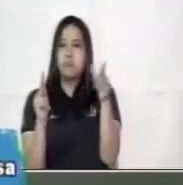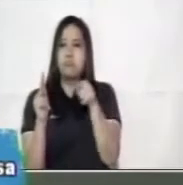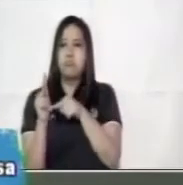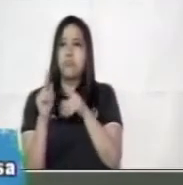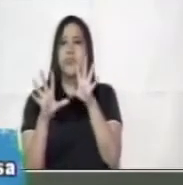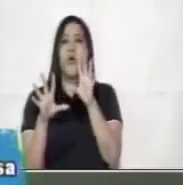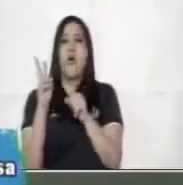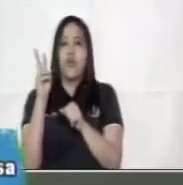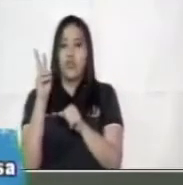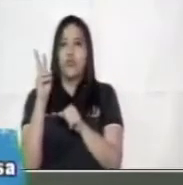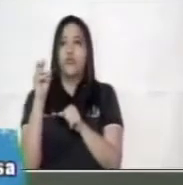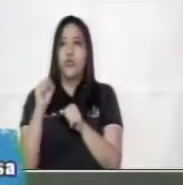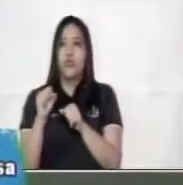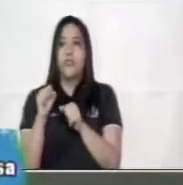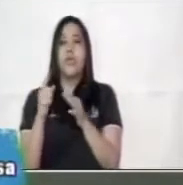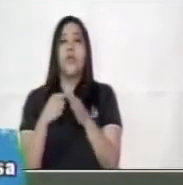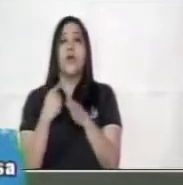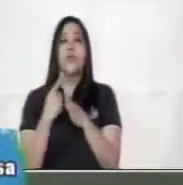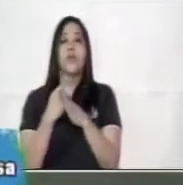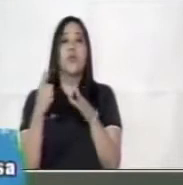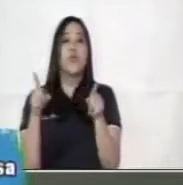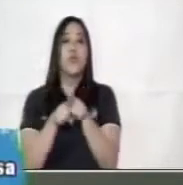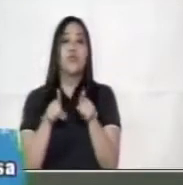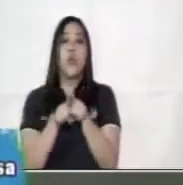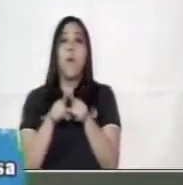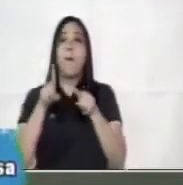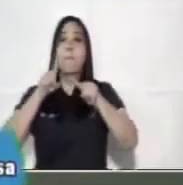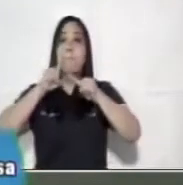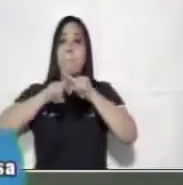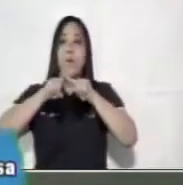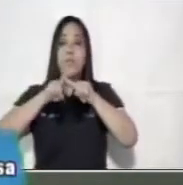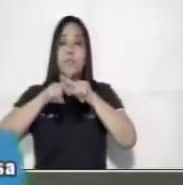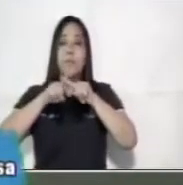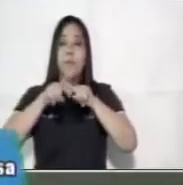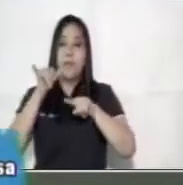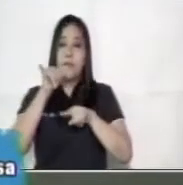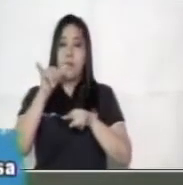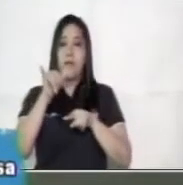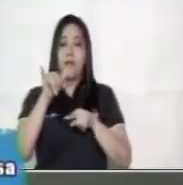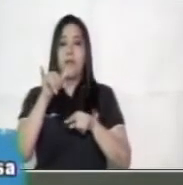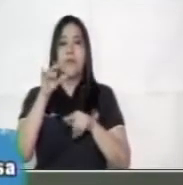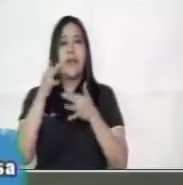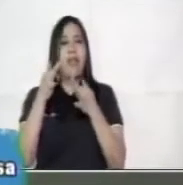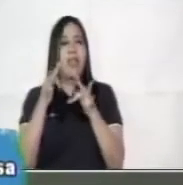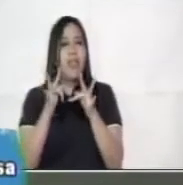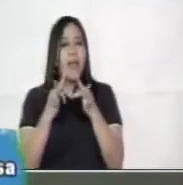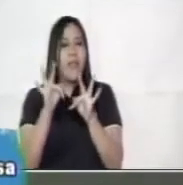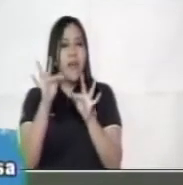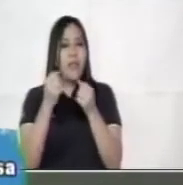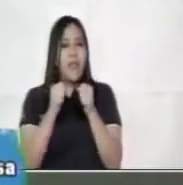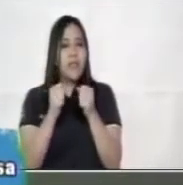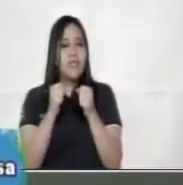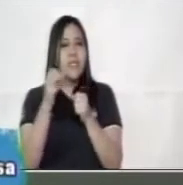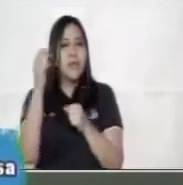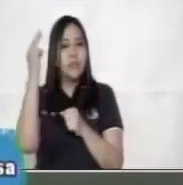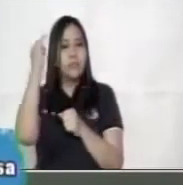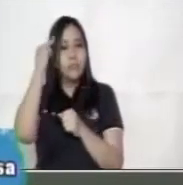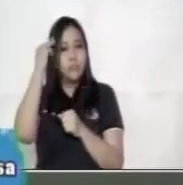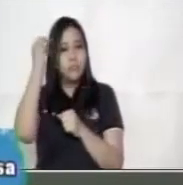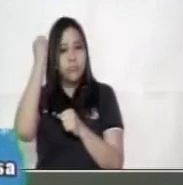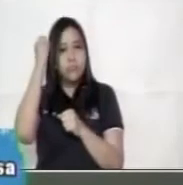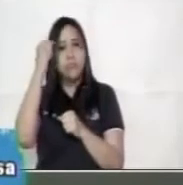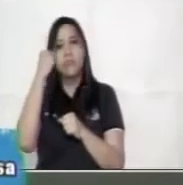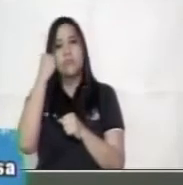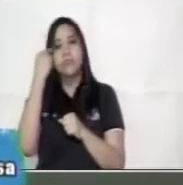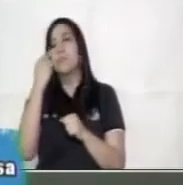12 cuando los multiplique por el valor de X. Entonces, trata de encontrarlos mentalmente.